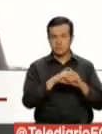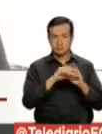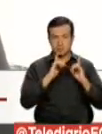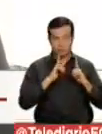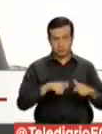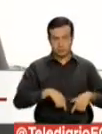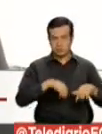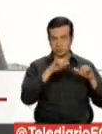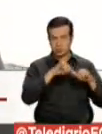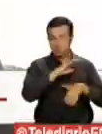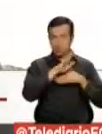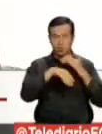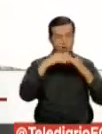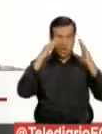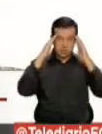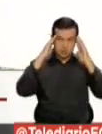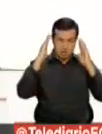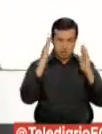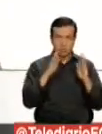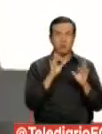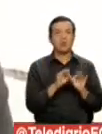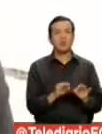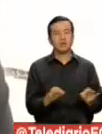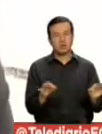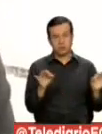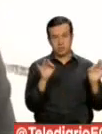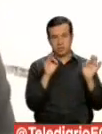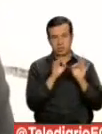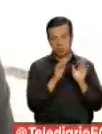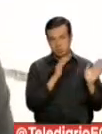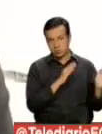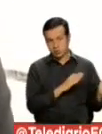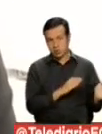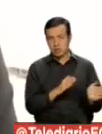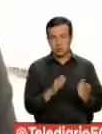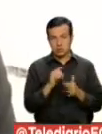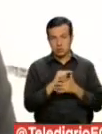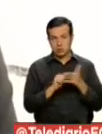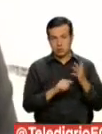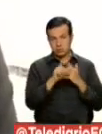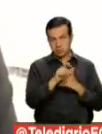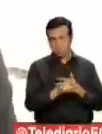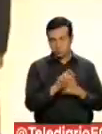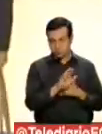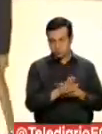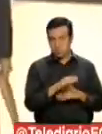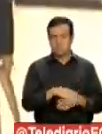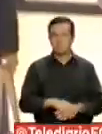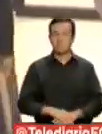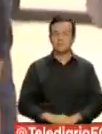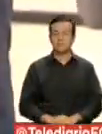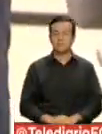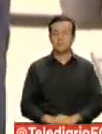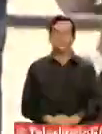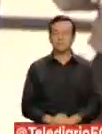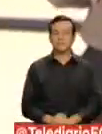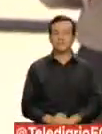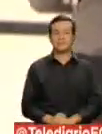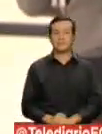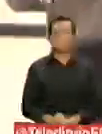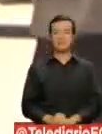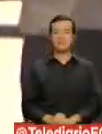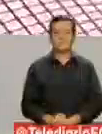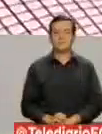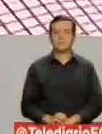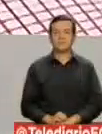salud y reciba la atención médica que requiera según la naturaleza del ataque sufrido. Mariuxi Buenaño,